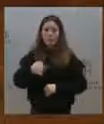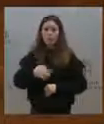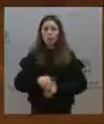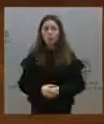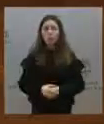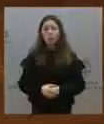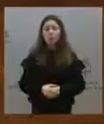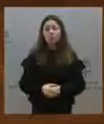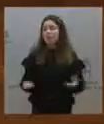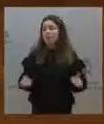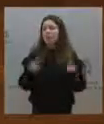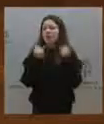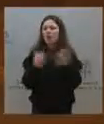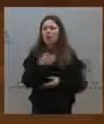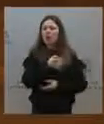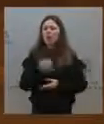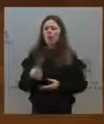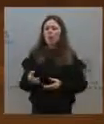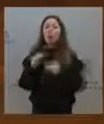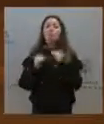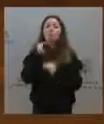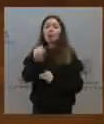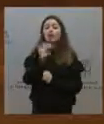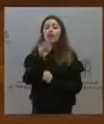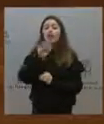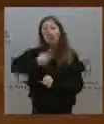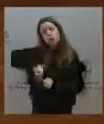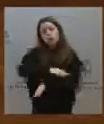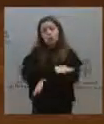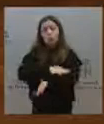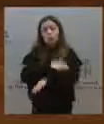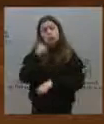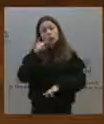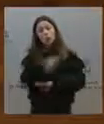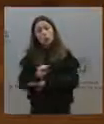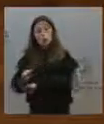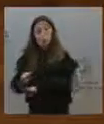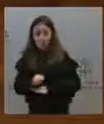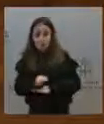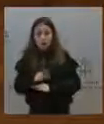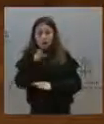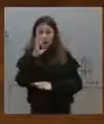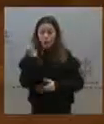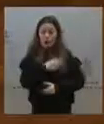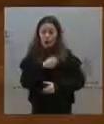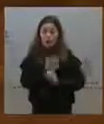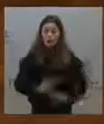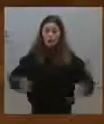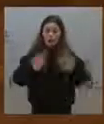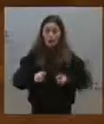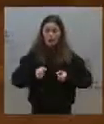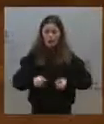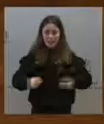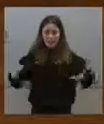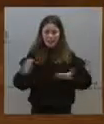de la que podría ser si tuviéramos unos gobernantes prudentes. Porque no se ahorra nada, se gasta todo. No se reduce el endeudamiento, no se bajan